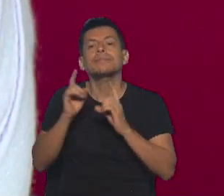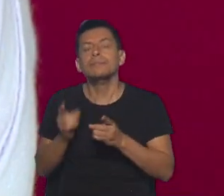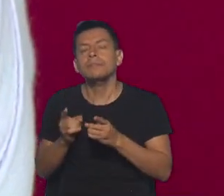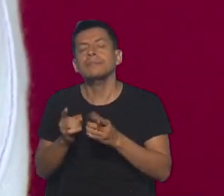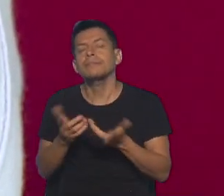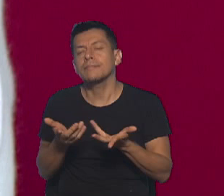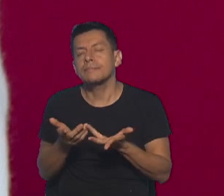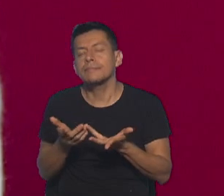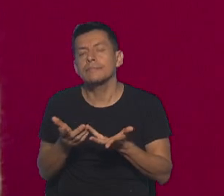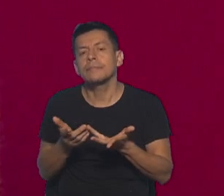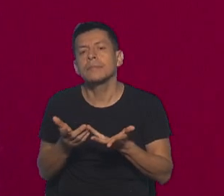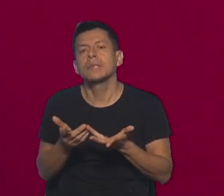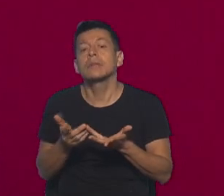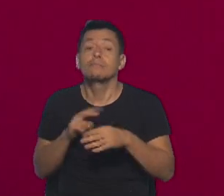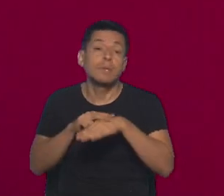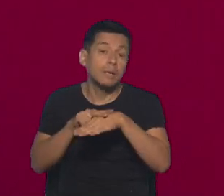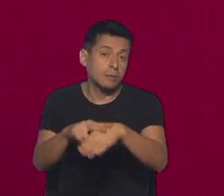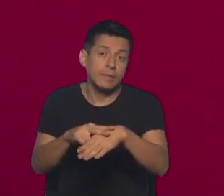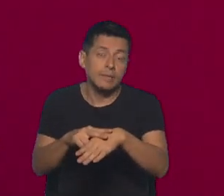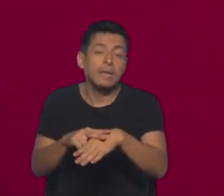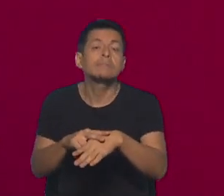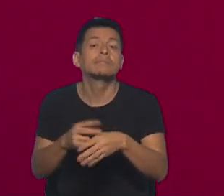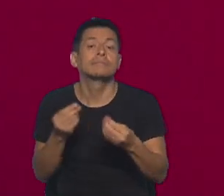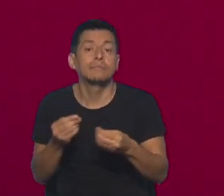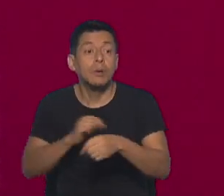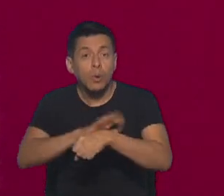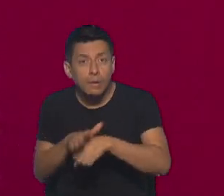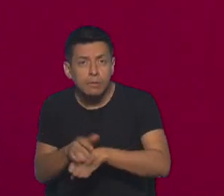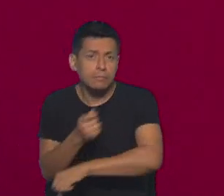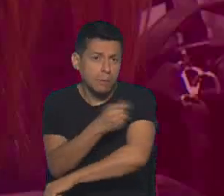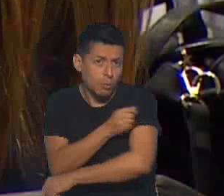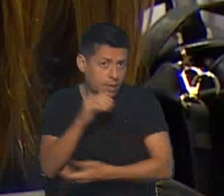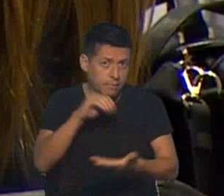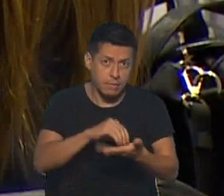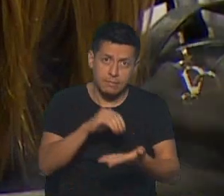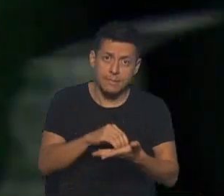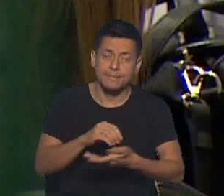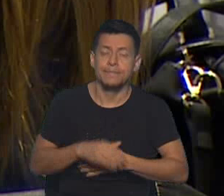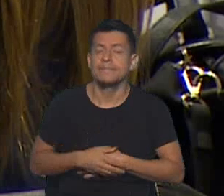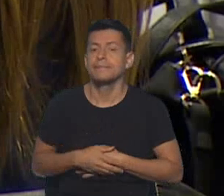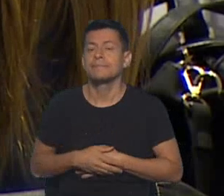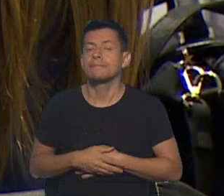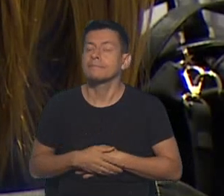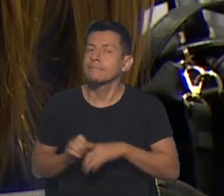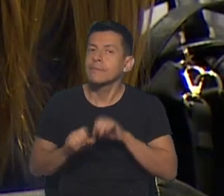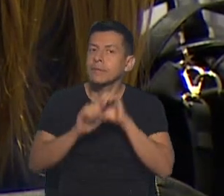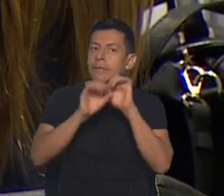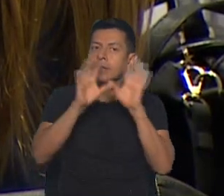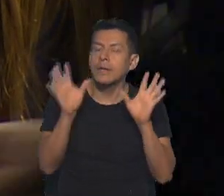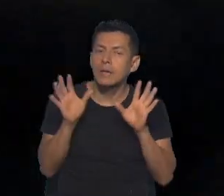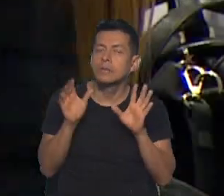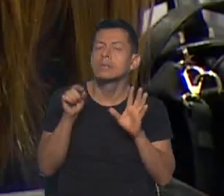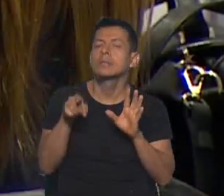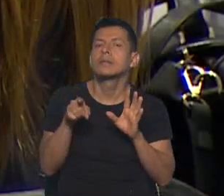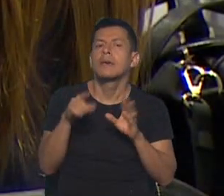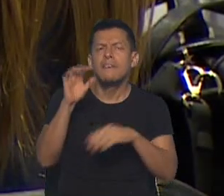reforzar, en la medida que se va recomendando, toda la parte de COVID. Porque está muy claro que la incidencia